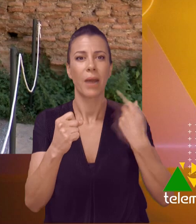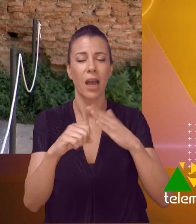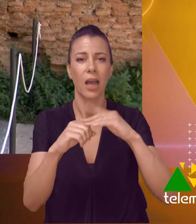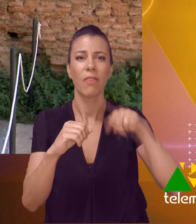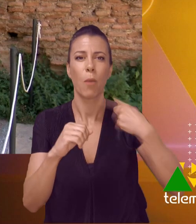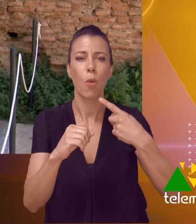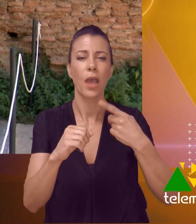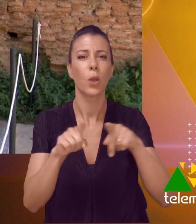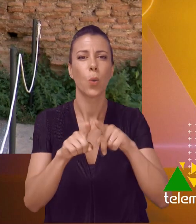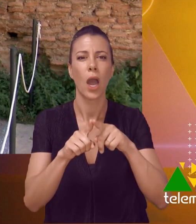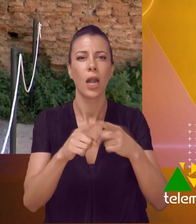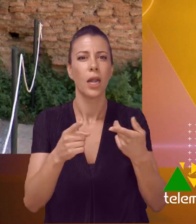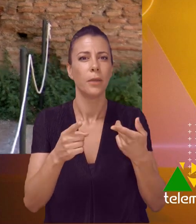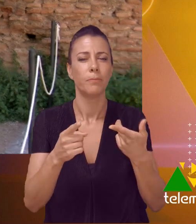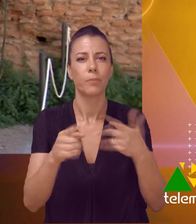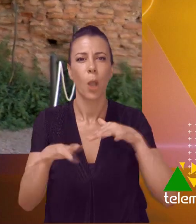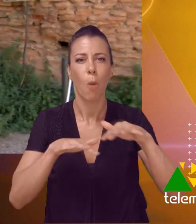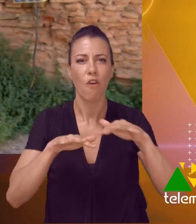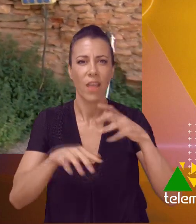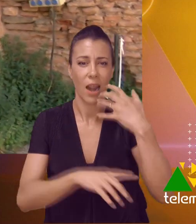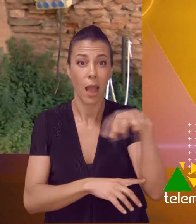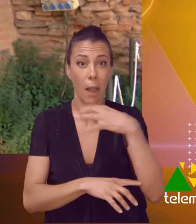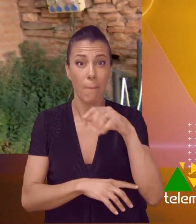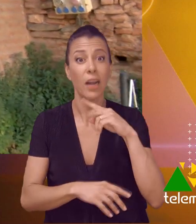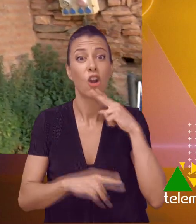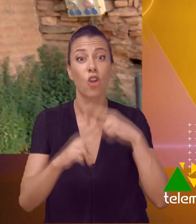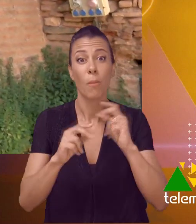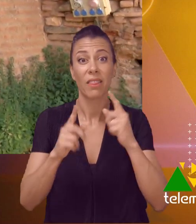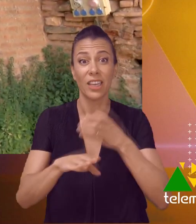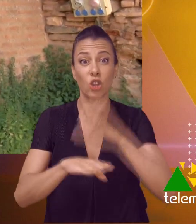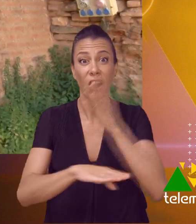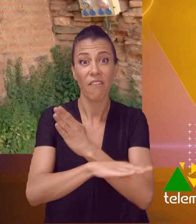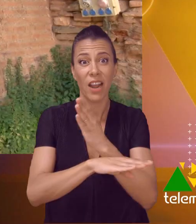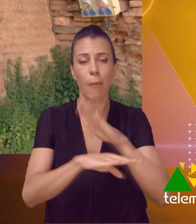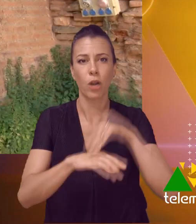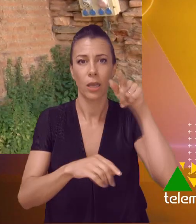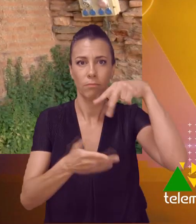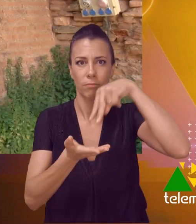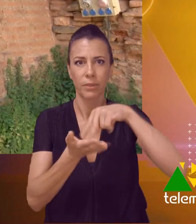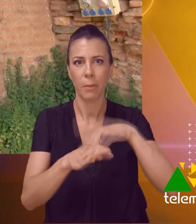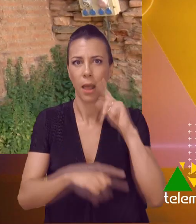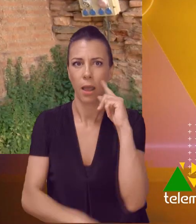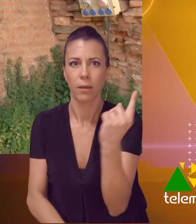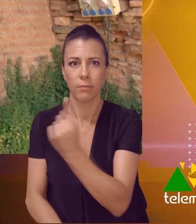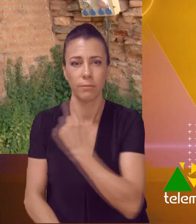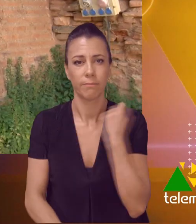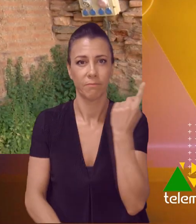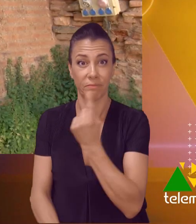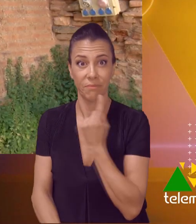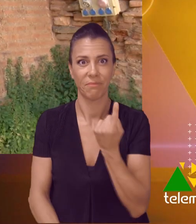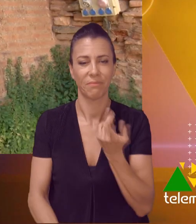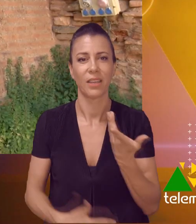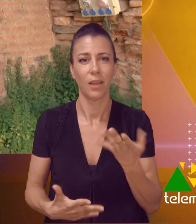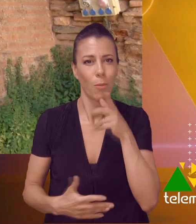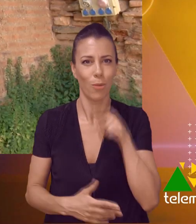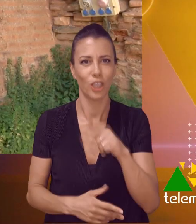se hacía la vela por la noche. Exactamente. La primera campana, ¿no? No estuvo en ese campanario, claro, sino estuvo ahí,